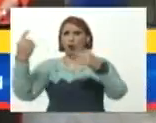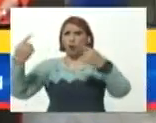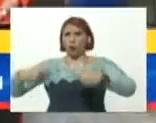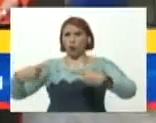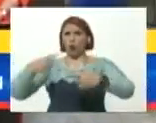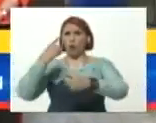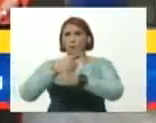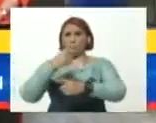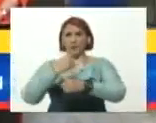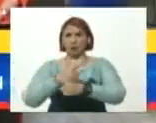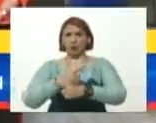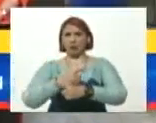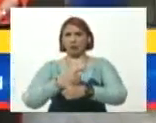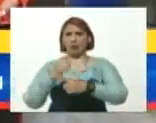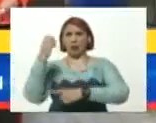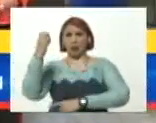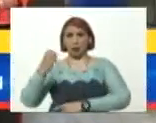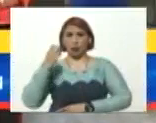recomendación